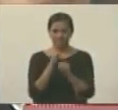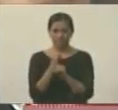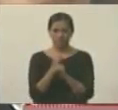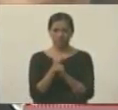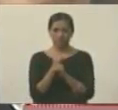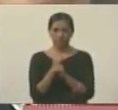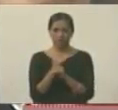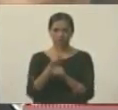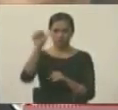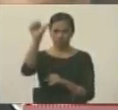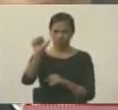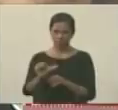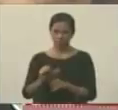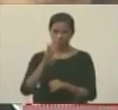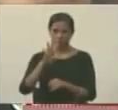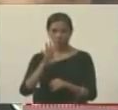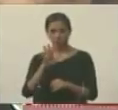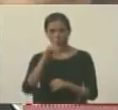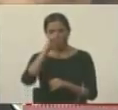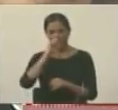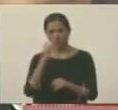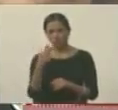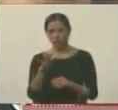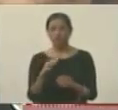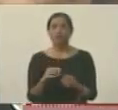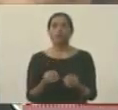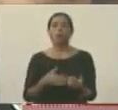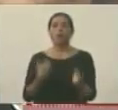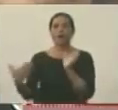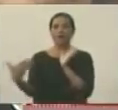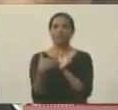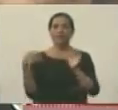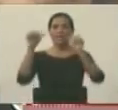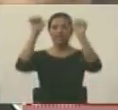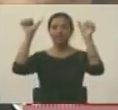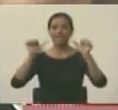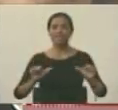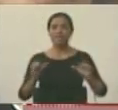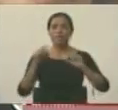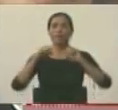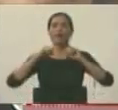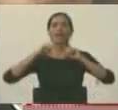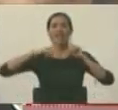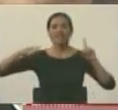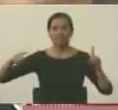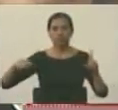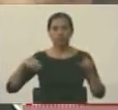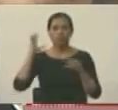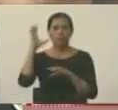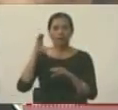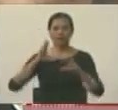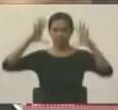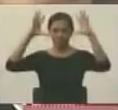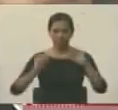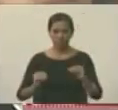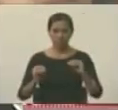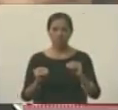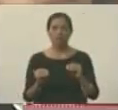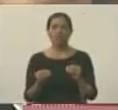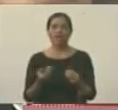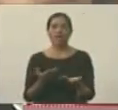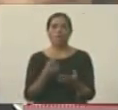de hace cuatro o cinco años que se podía atacar al sistema eléctrico de un país dejarlo inhabilitado para debilitarlo